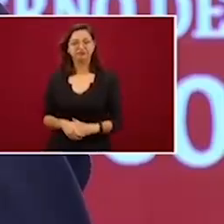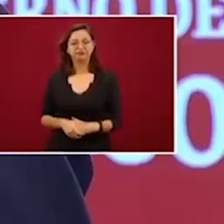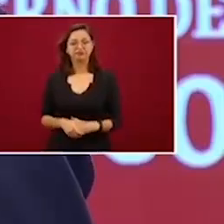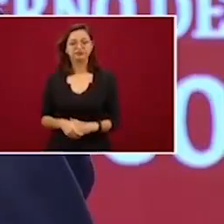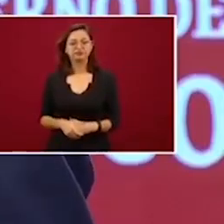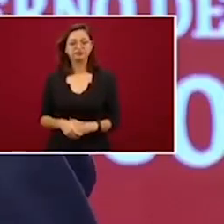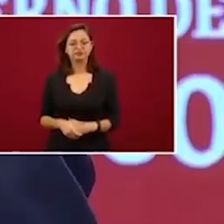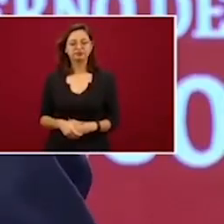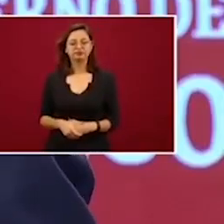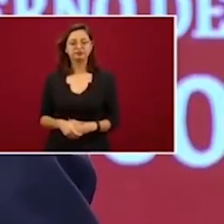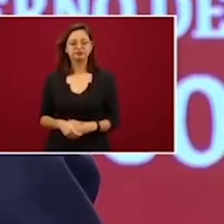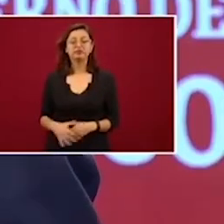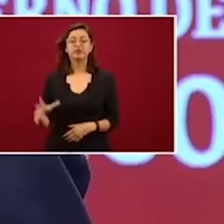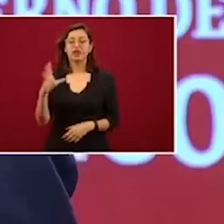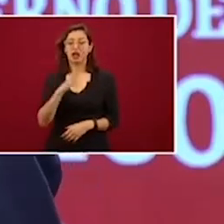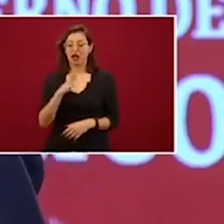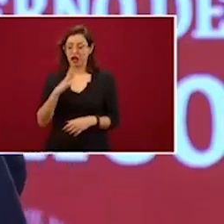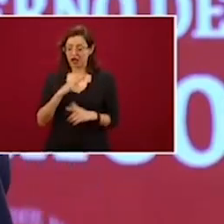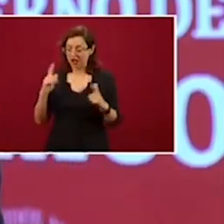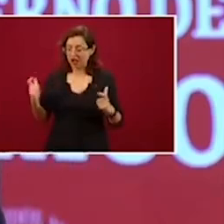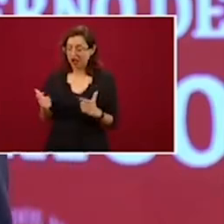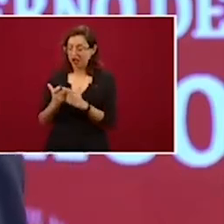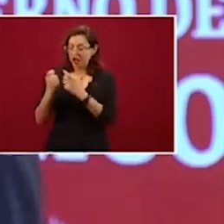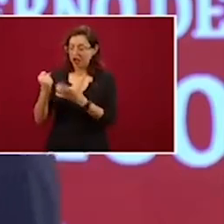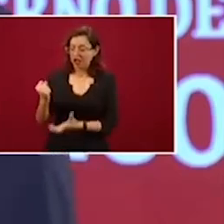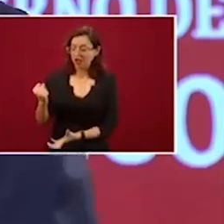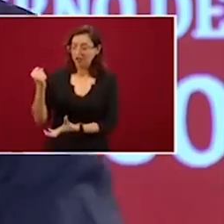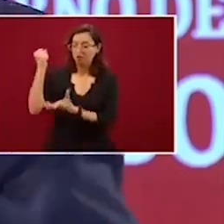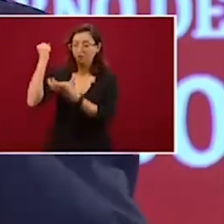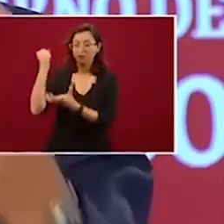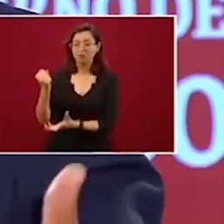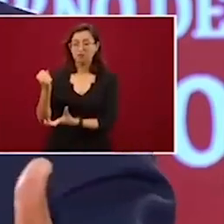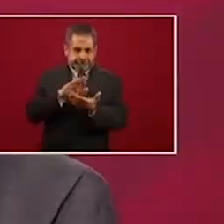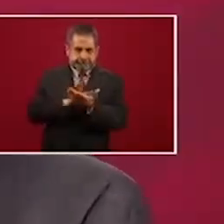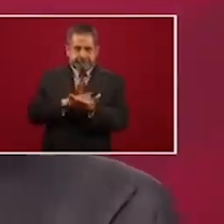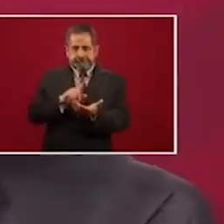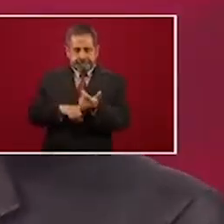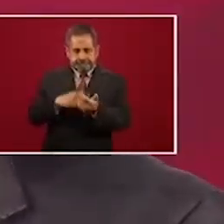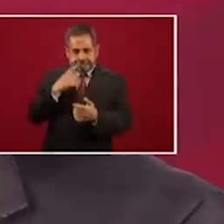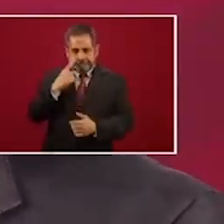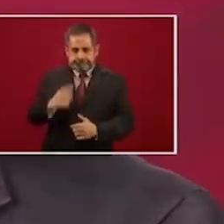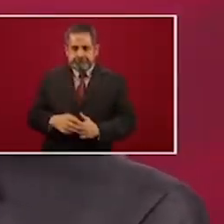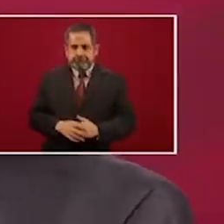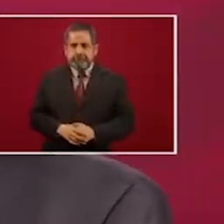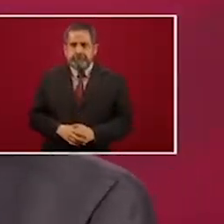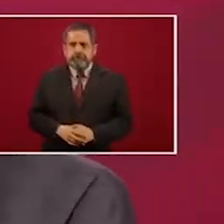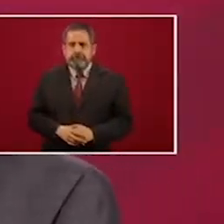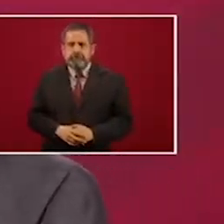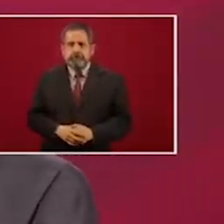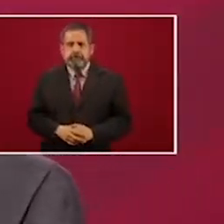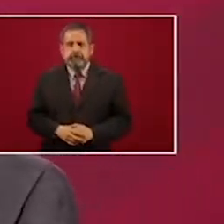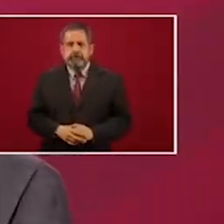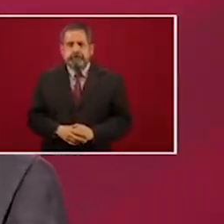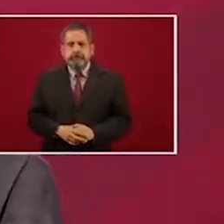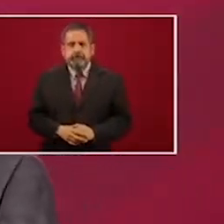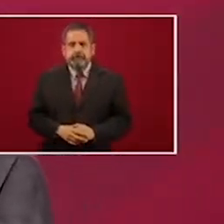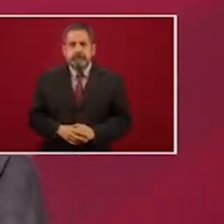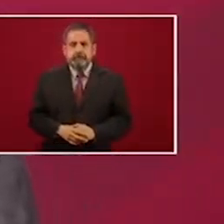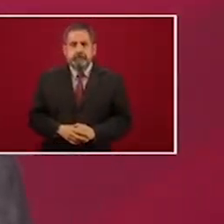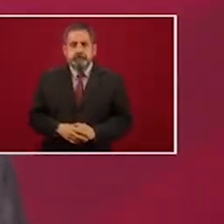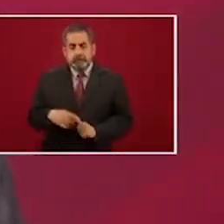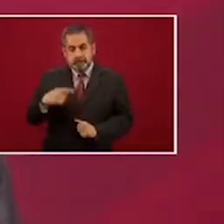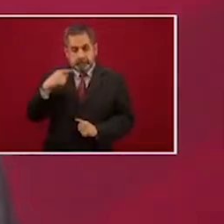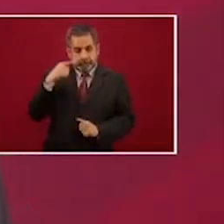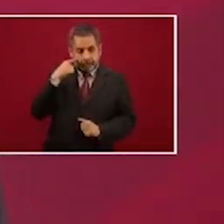Durante la conferencia de prensa del presidente Andrés Manuel López Obrador, el subsecretario de Salud, Hugo López-Gatell, indicó que con la declaración de